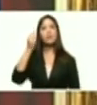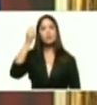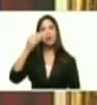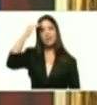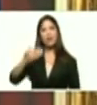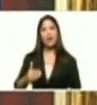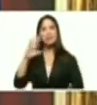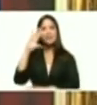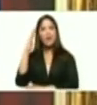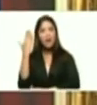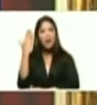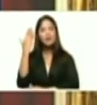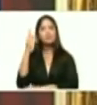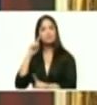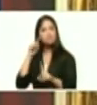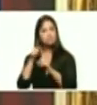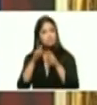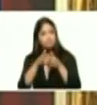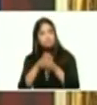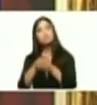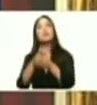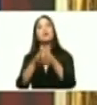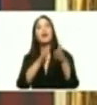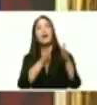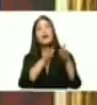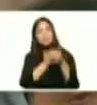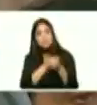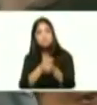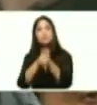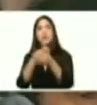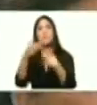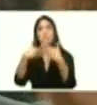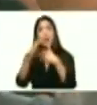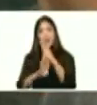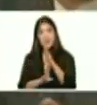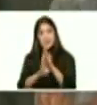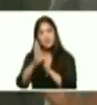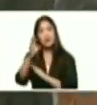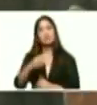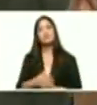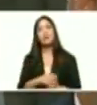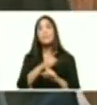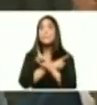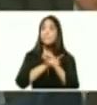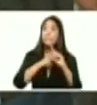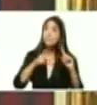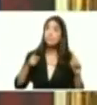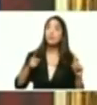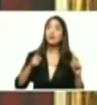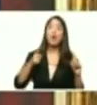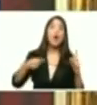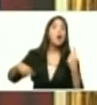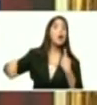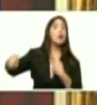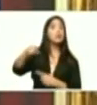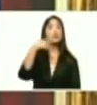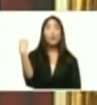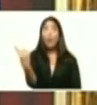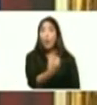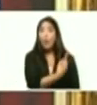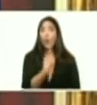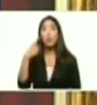del estado Lara, trazar rumbos, avanzar, ¿verdad? Pero le toca, a todo nuestro pueblo,